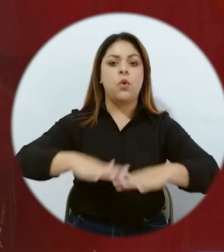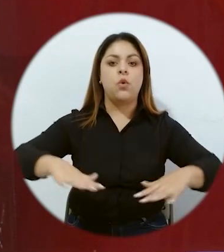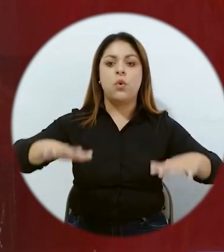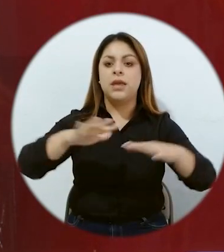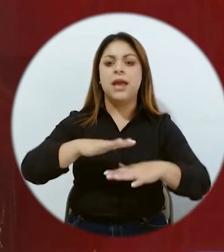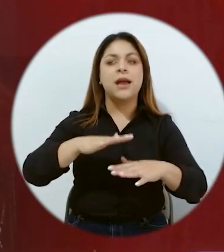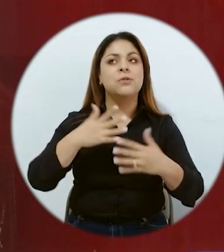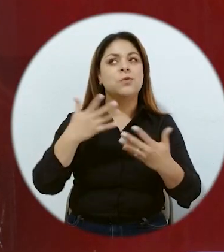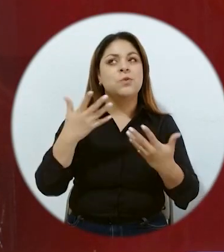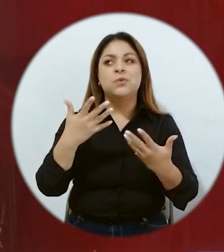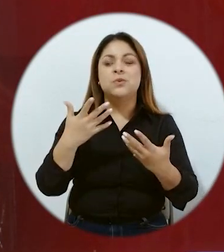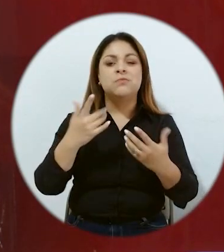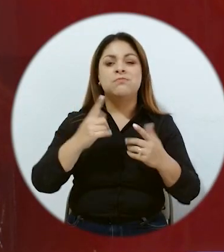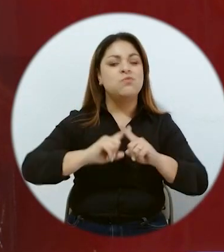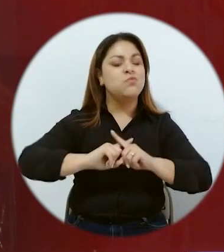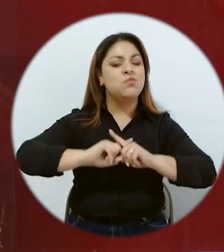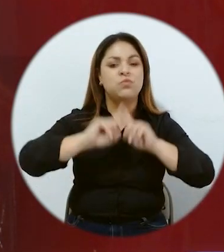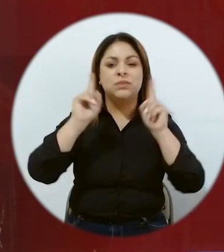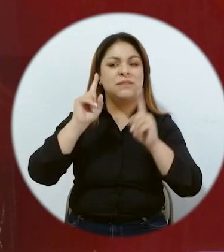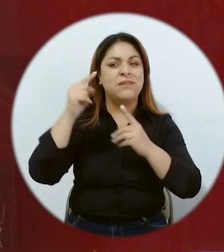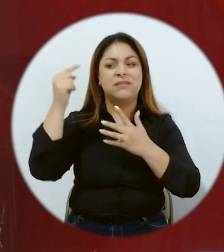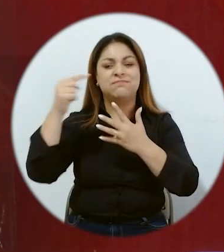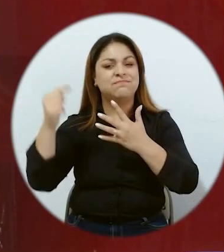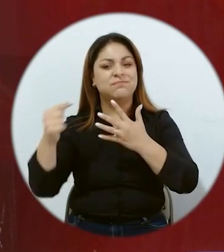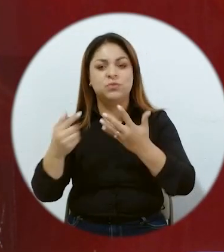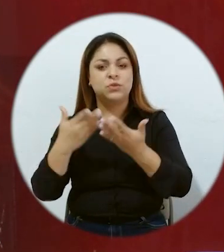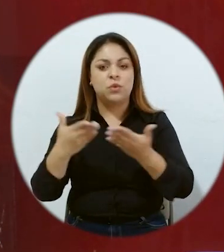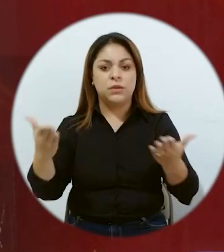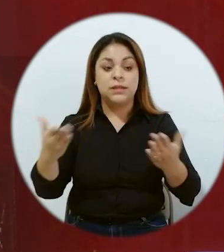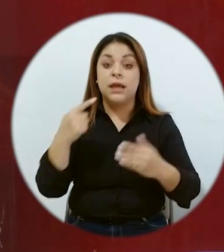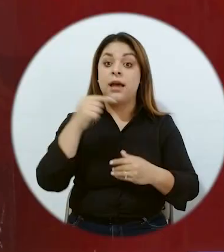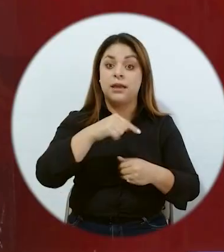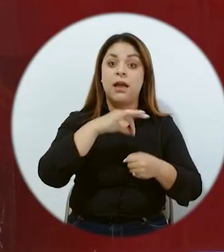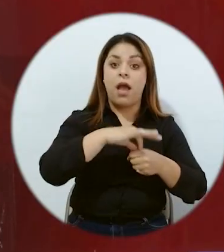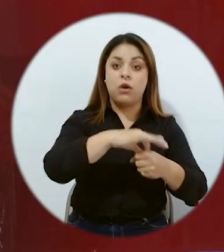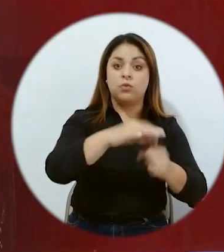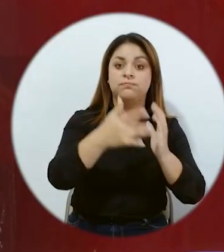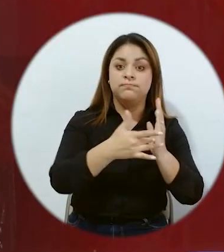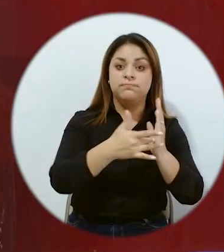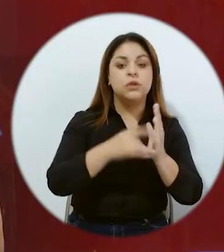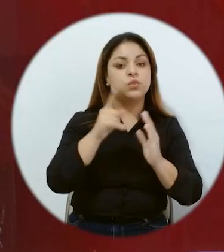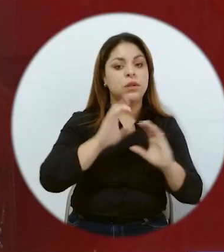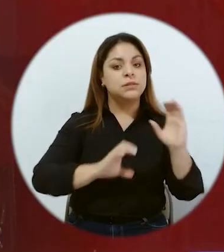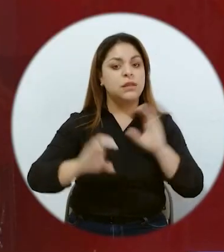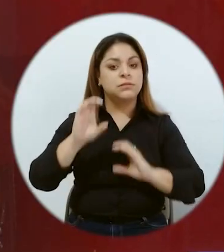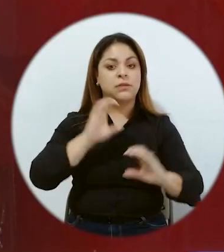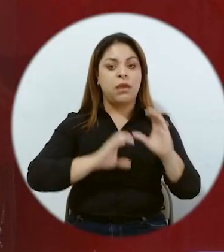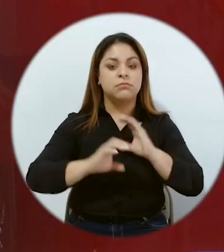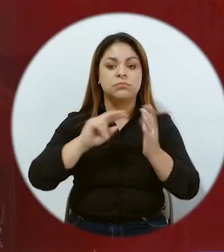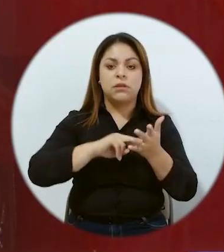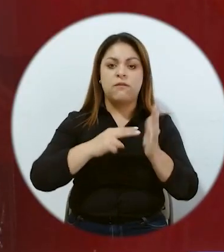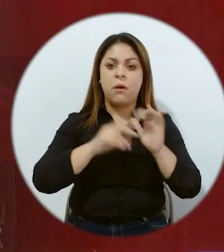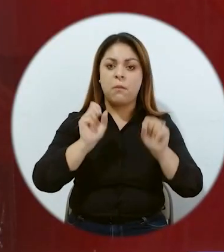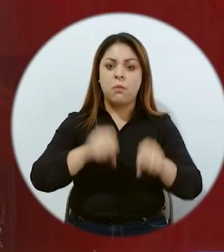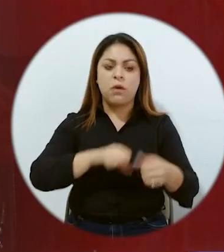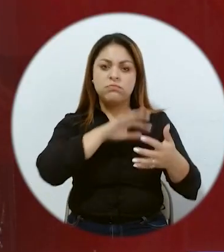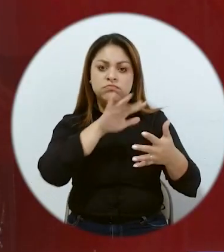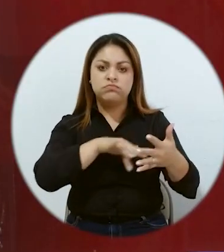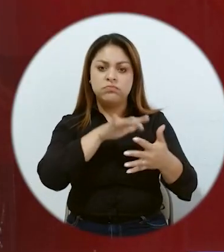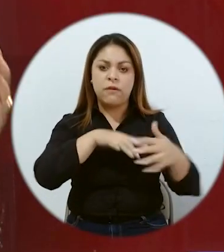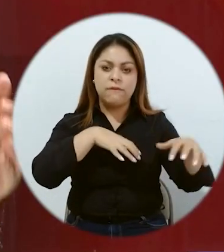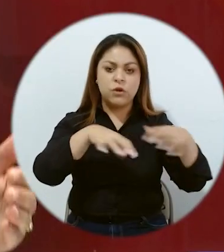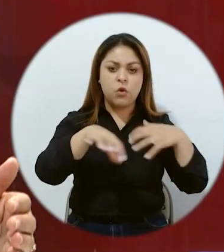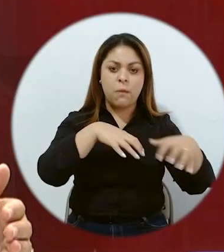versátil y la agroecología se considera una ciencia, es decir, podemos estudiar los fenómenos